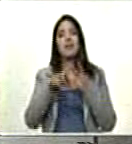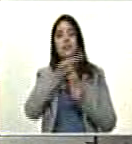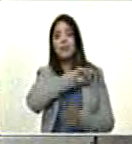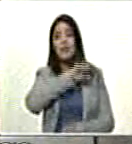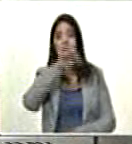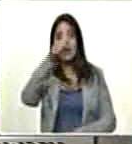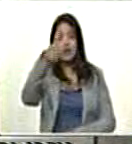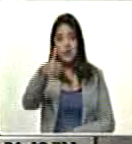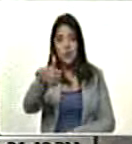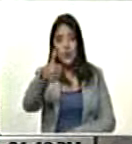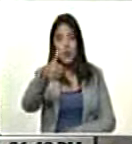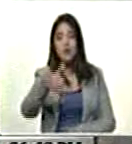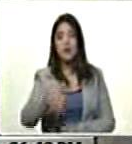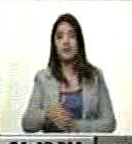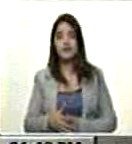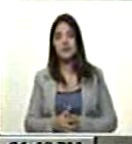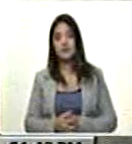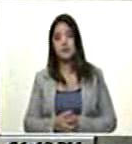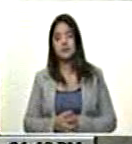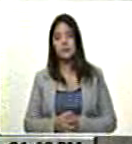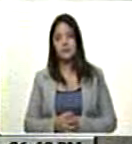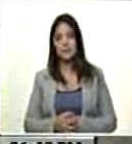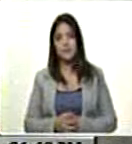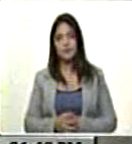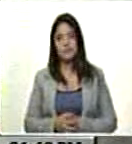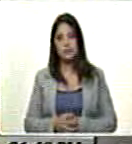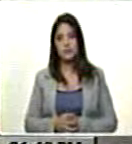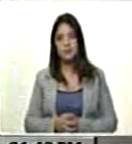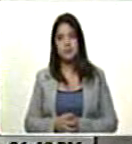generales, directores de líneas,